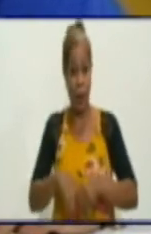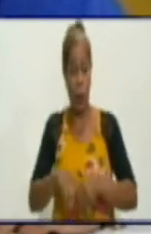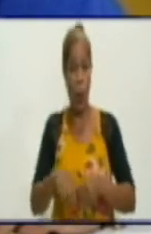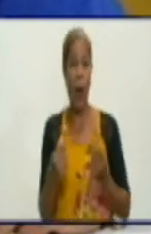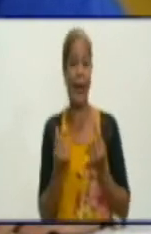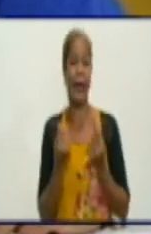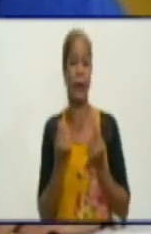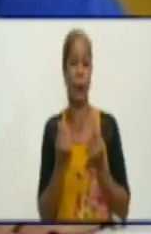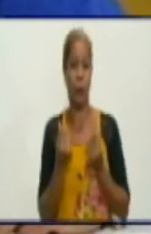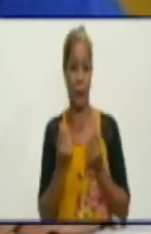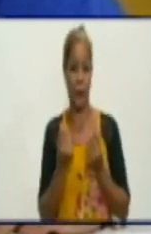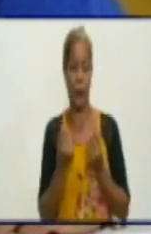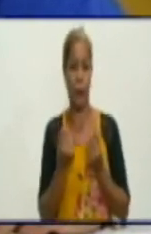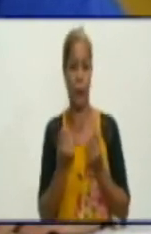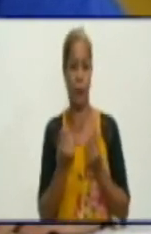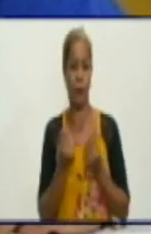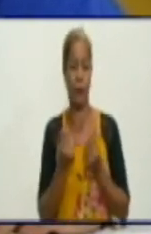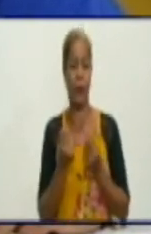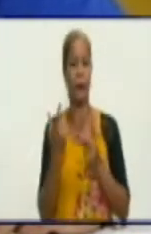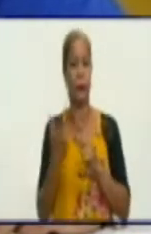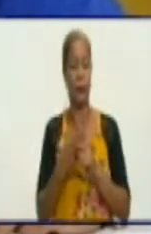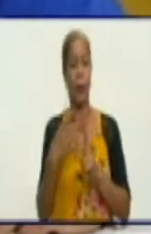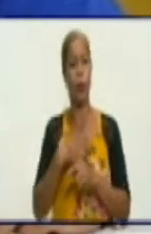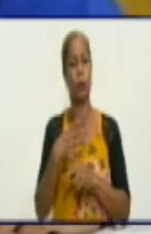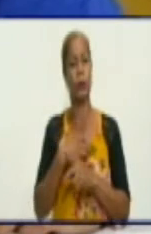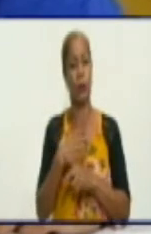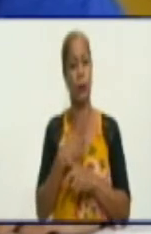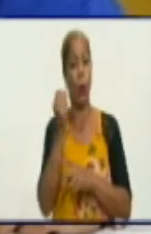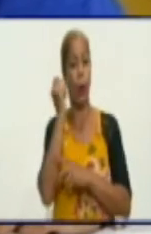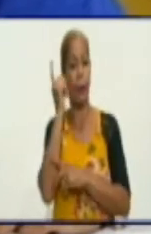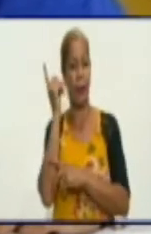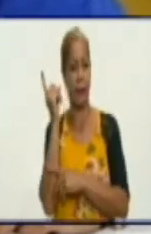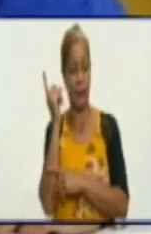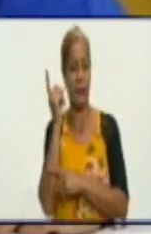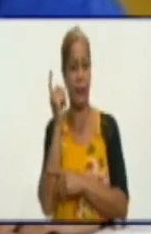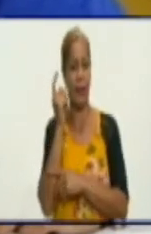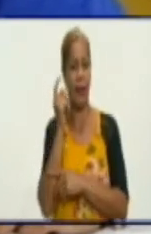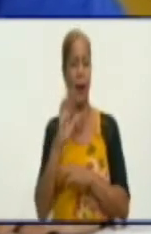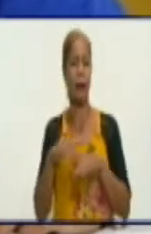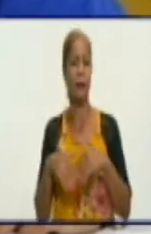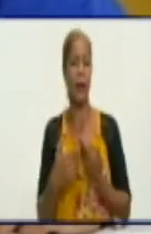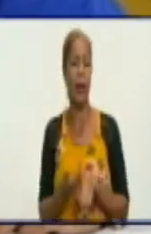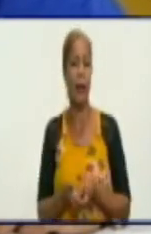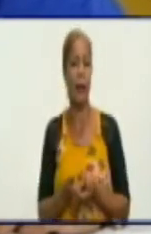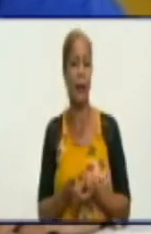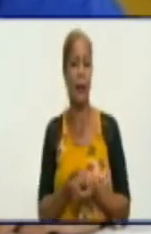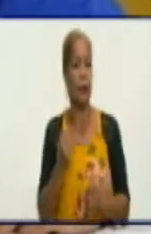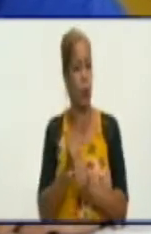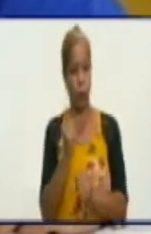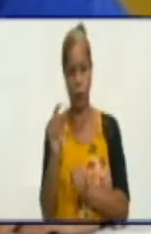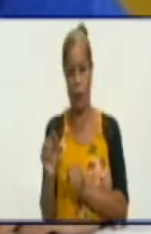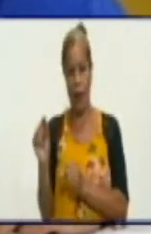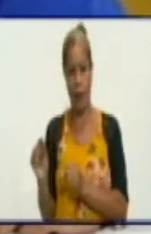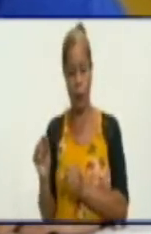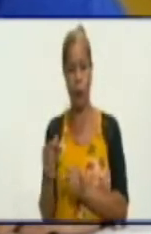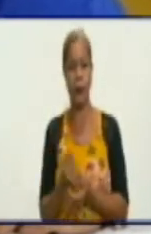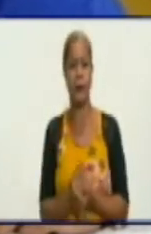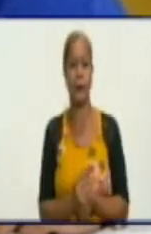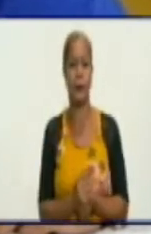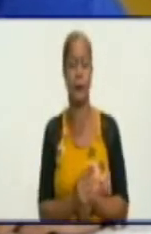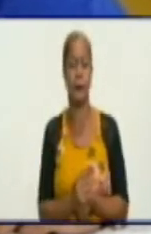el bloqueo económico que hemos tenido del gobierno norteamericano, pero aún así nuestros trabajadores